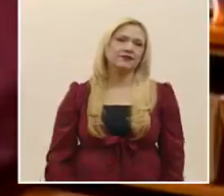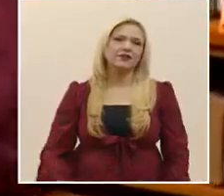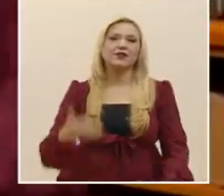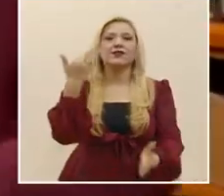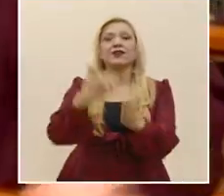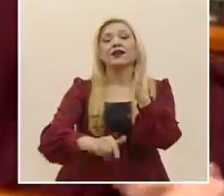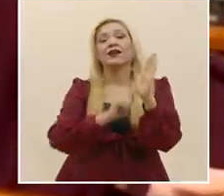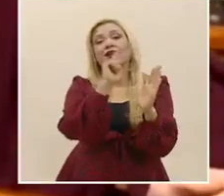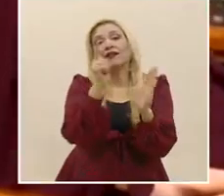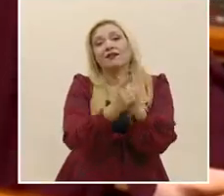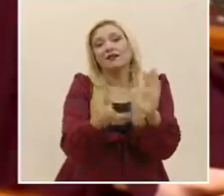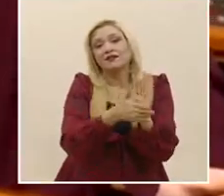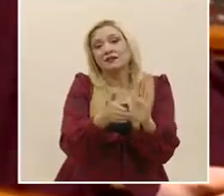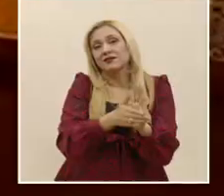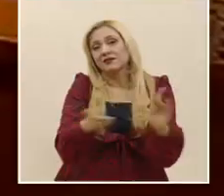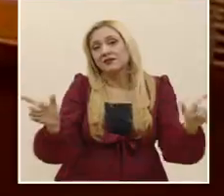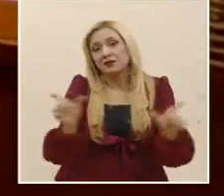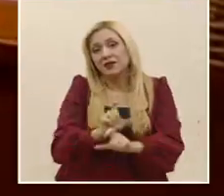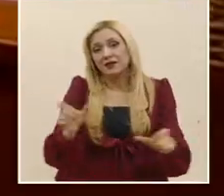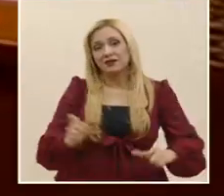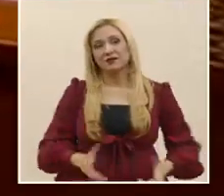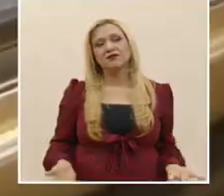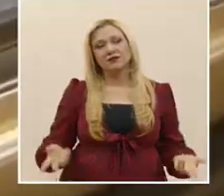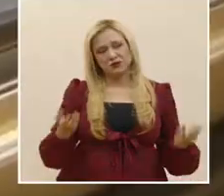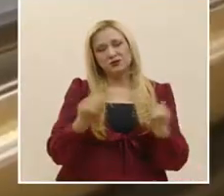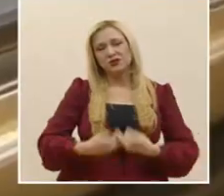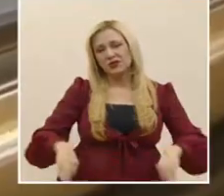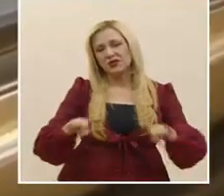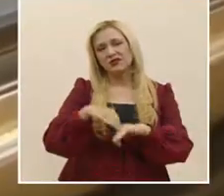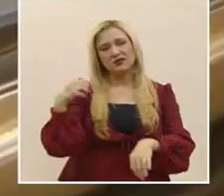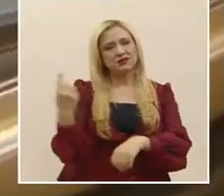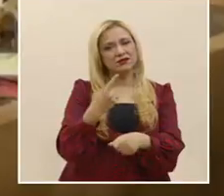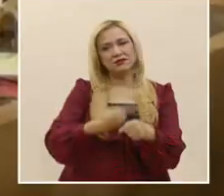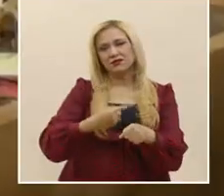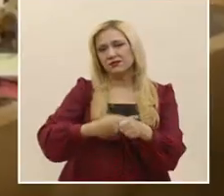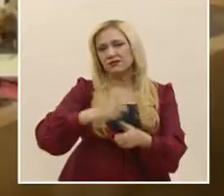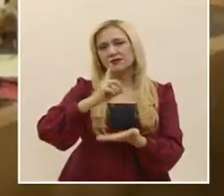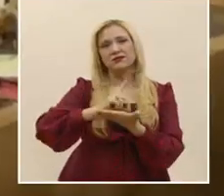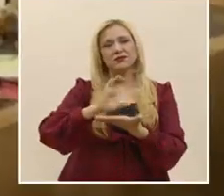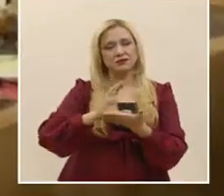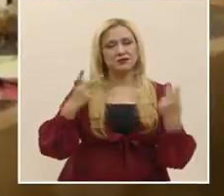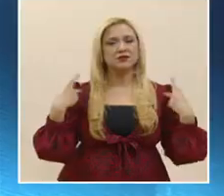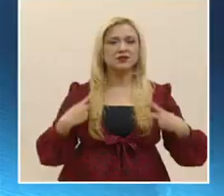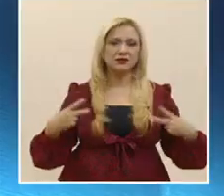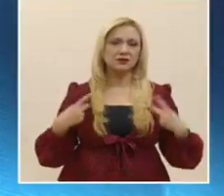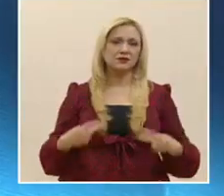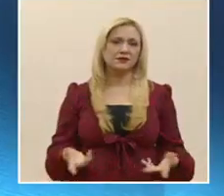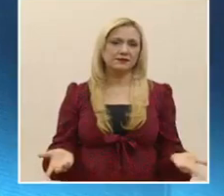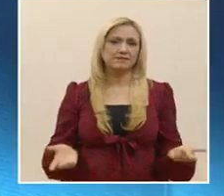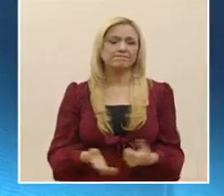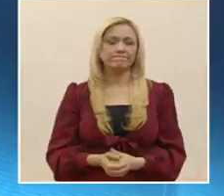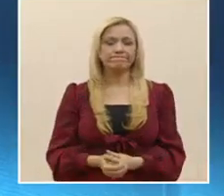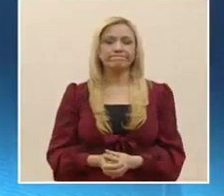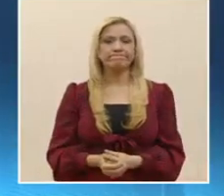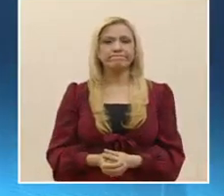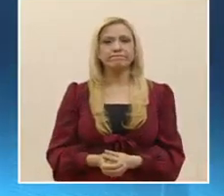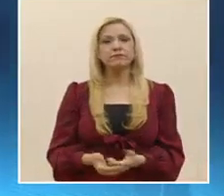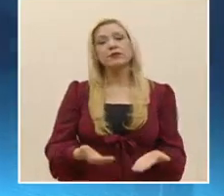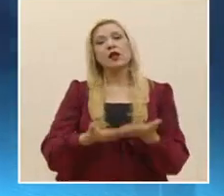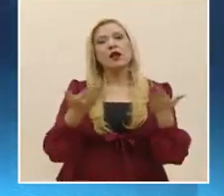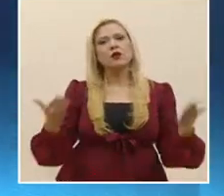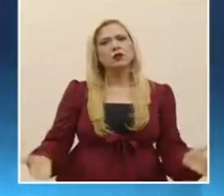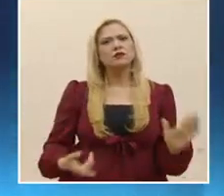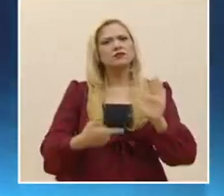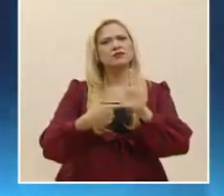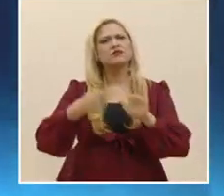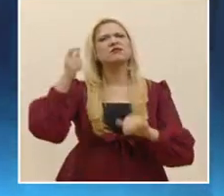reglas claras en la materia. Para el canal del Poder Judicial de la Federación, Laura Murillo. Ahora le presentamos un